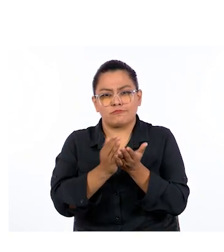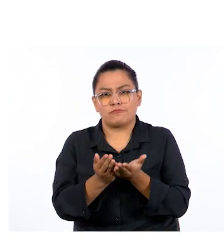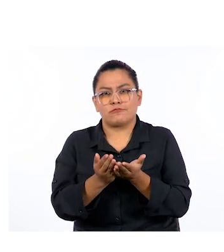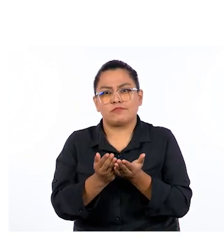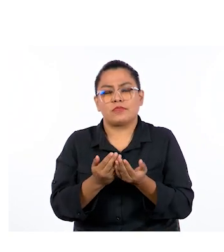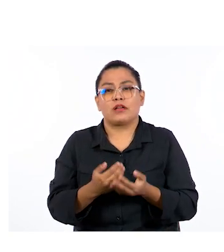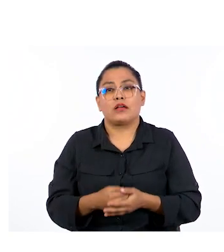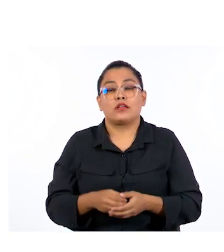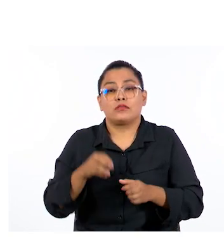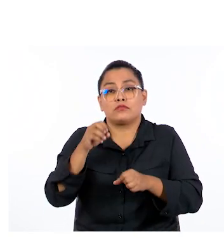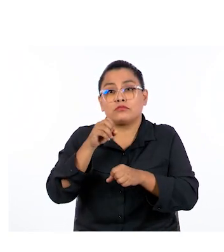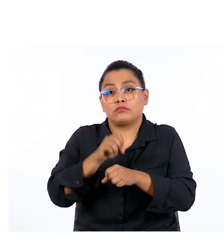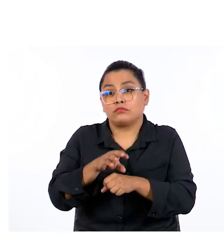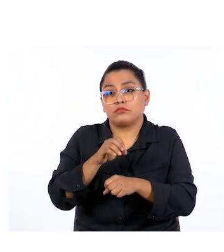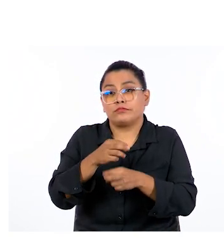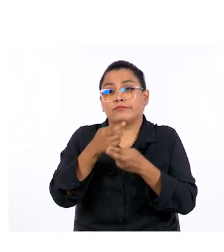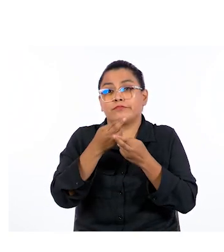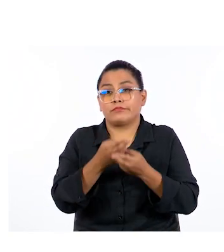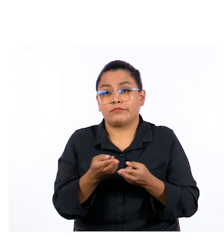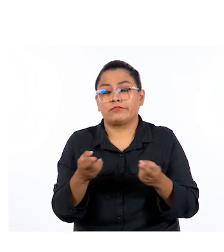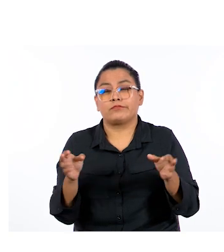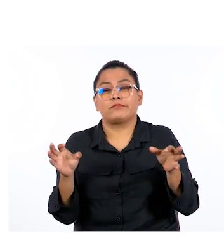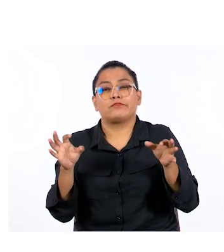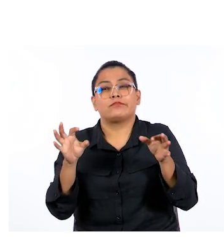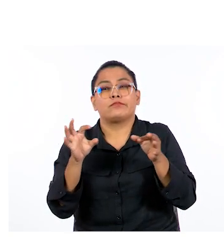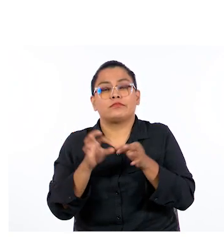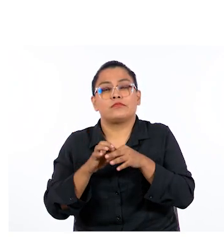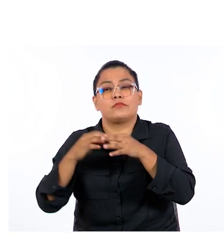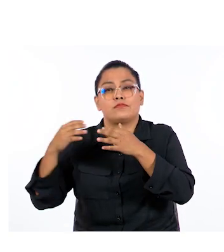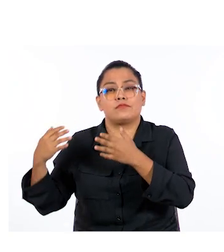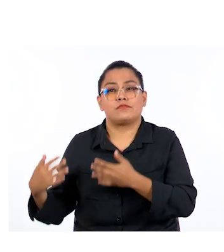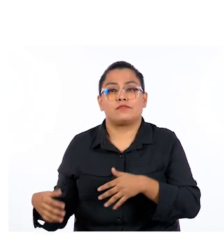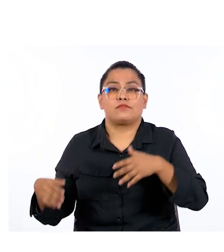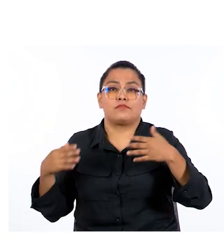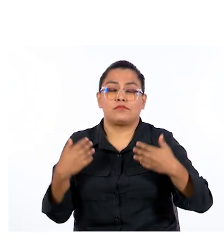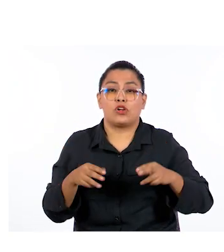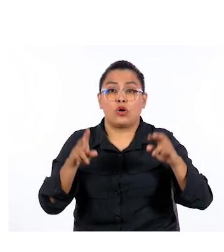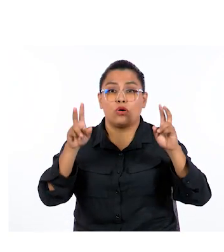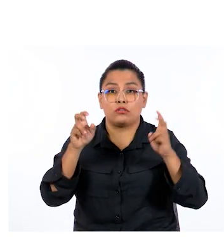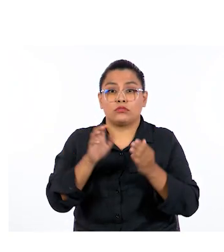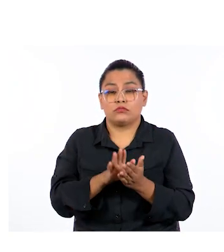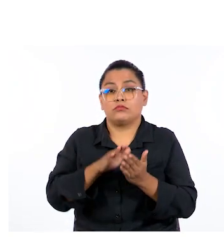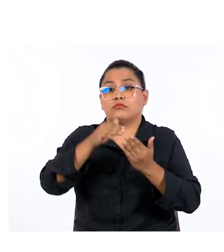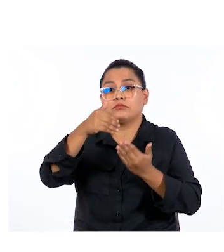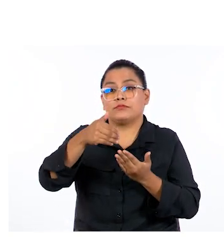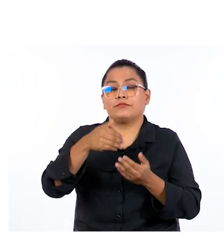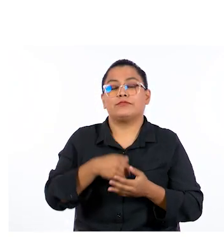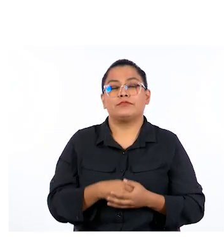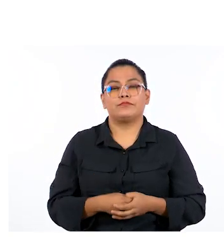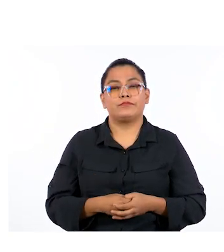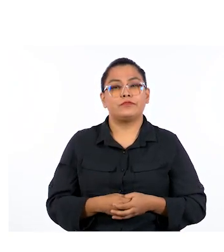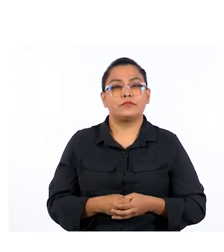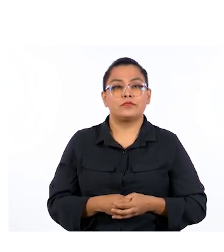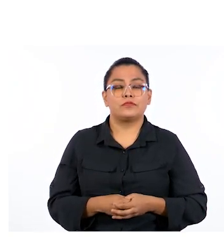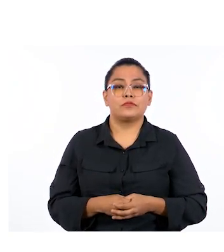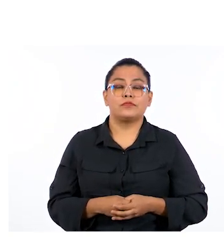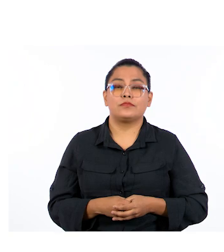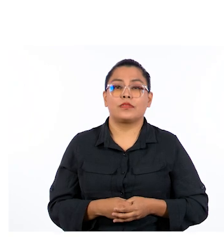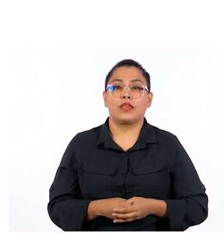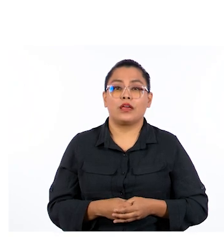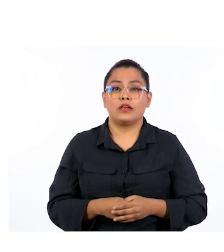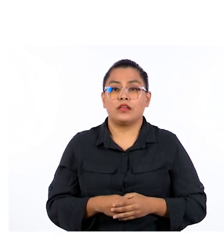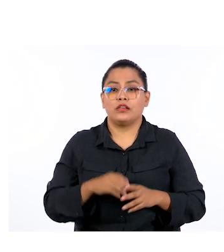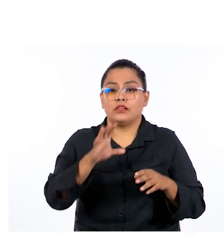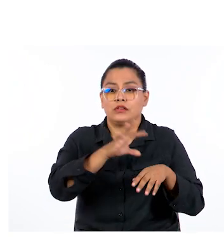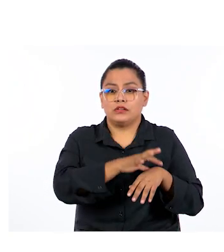cómo cada sugerencia o recurso se relaciona con la actividad o contenido que se plantea. Y, de hecho,